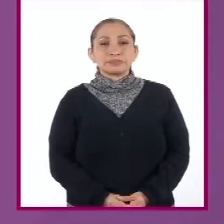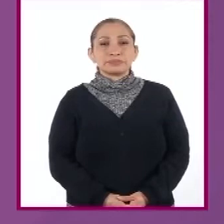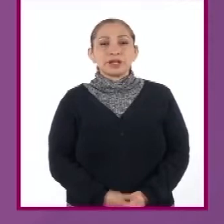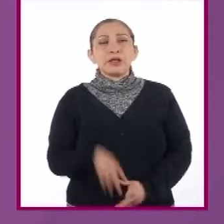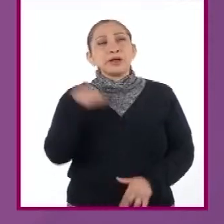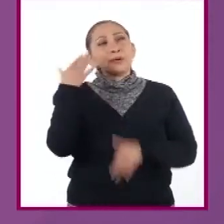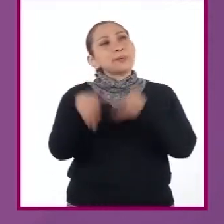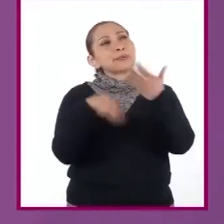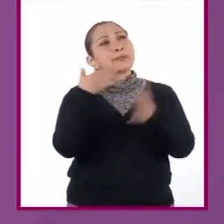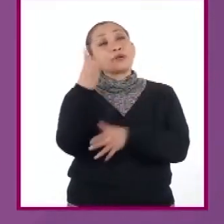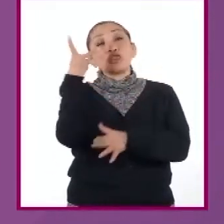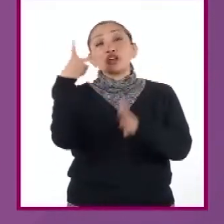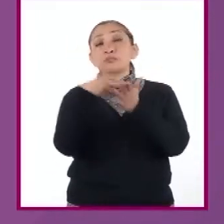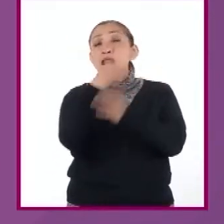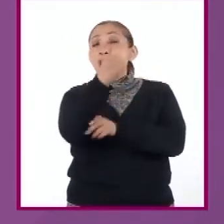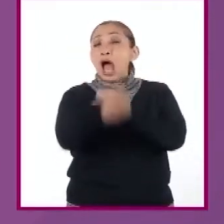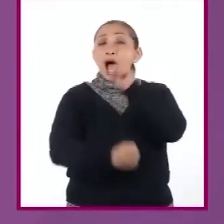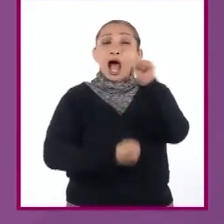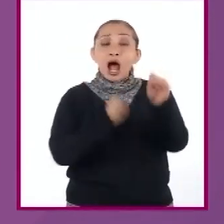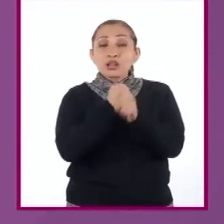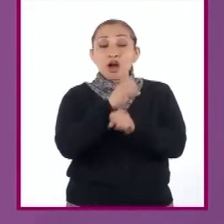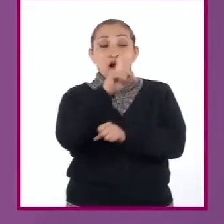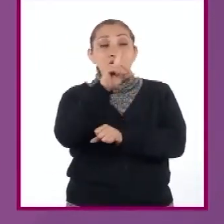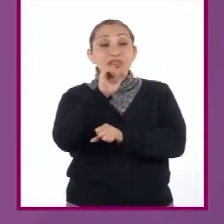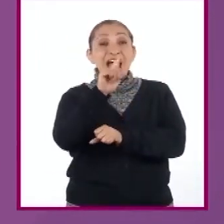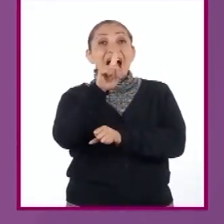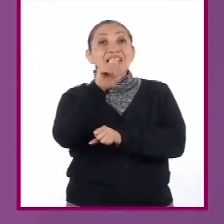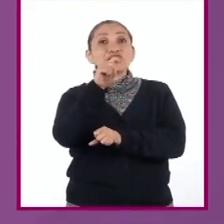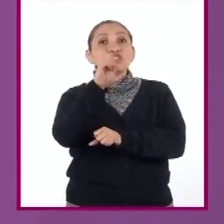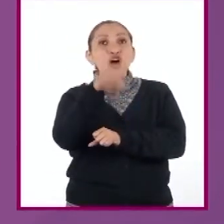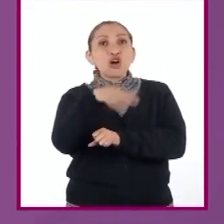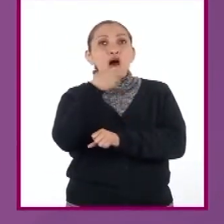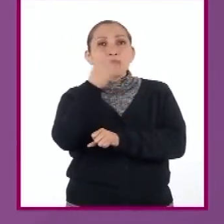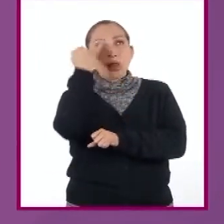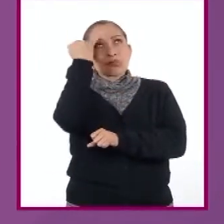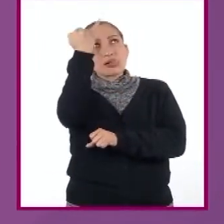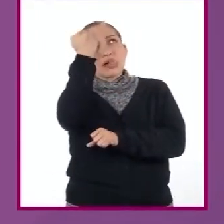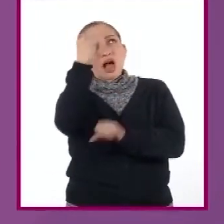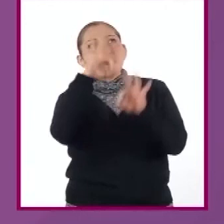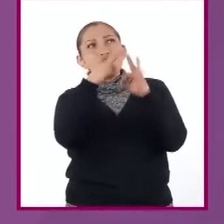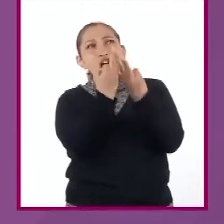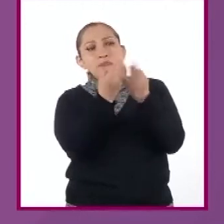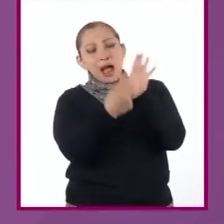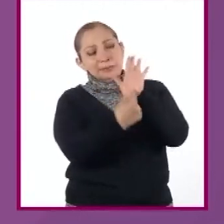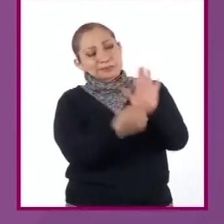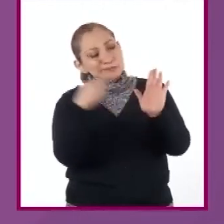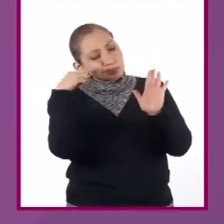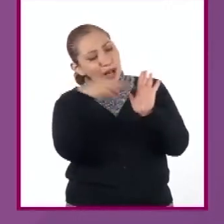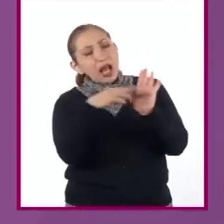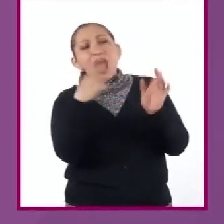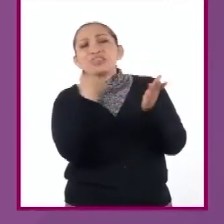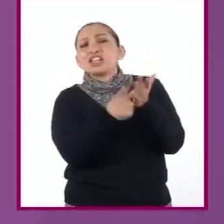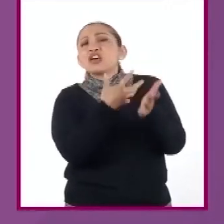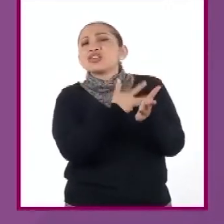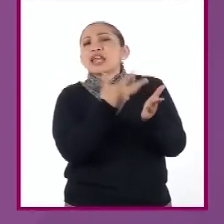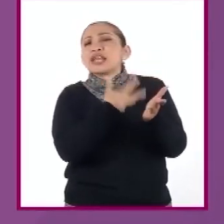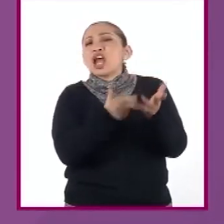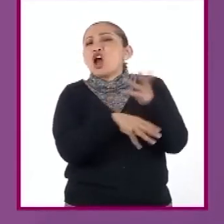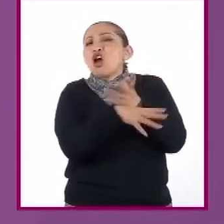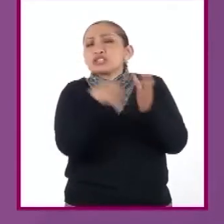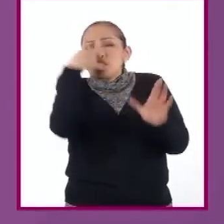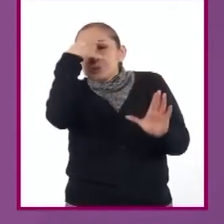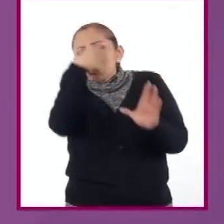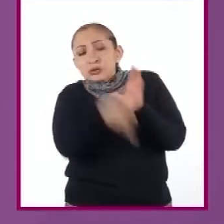Pasaron más de 2000 años hasta que Dalton propuso un modelo atómico para explicar la constitución de la materia, similar